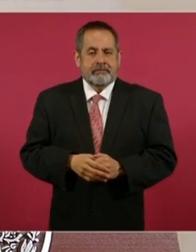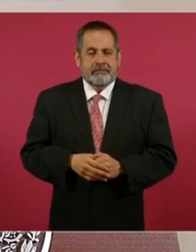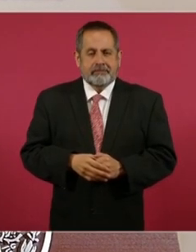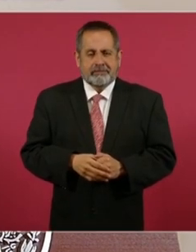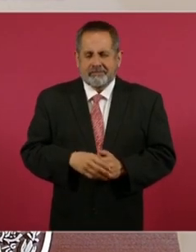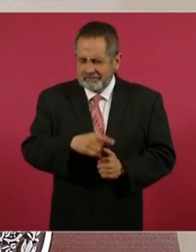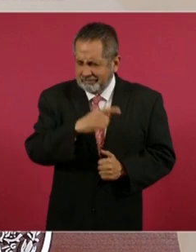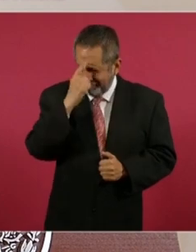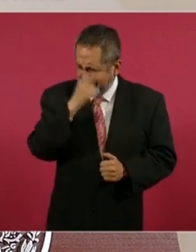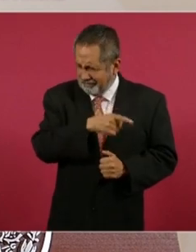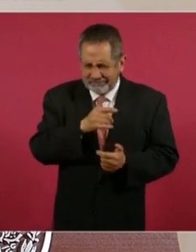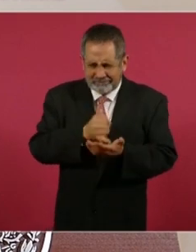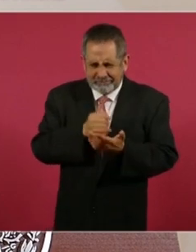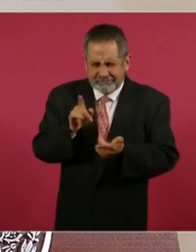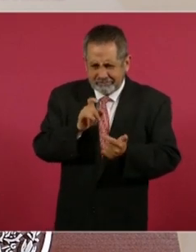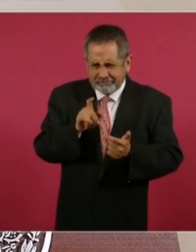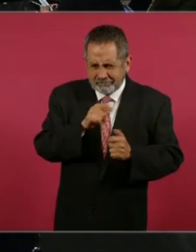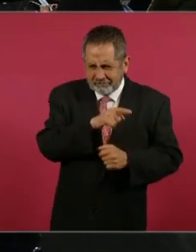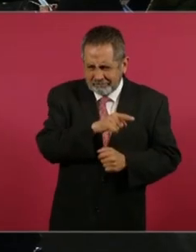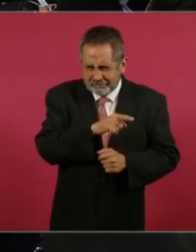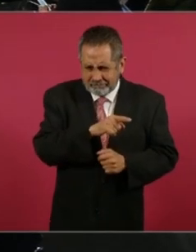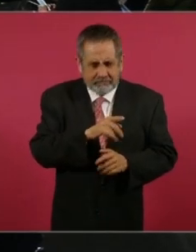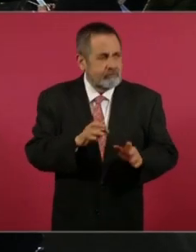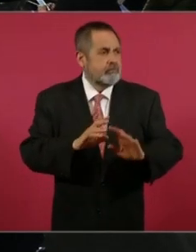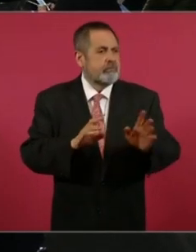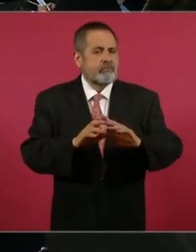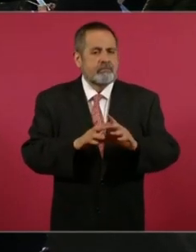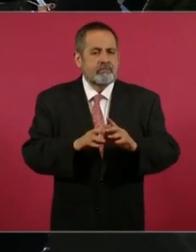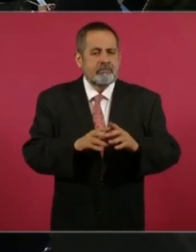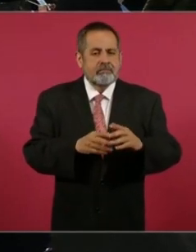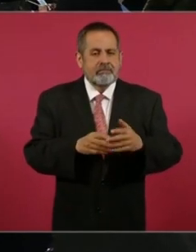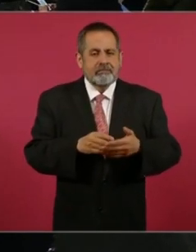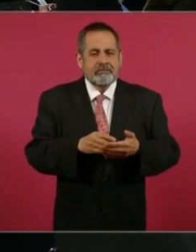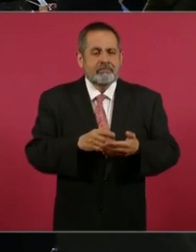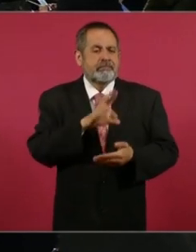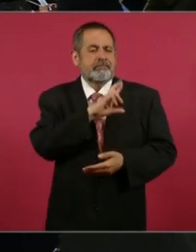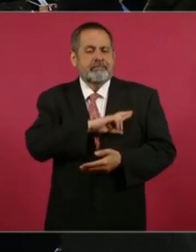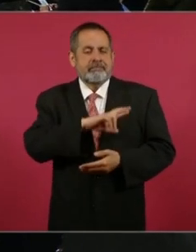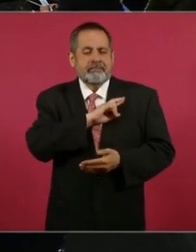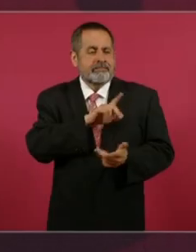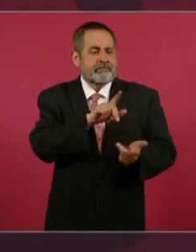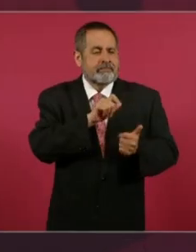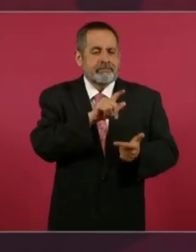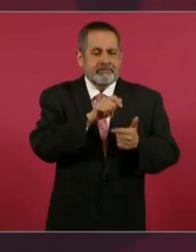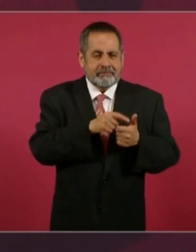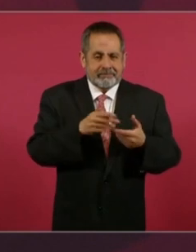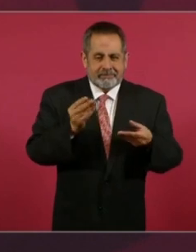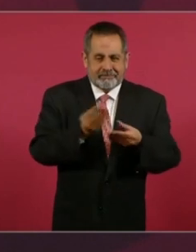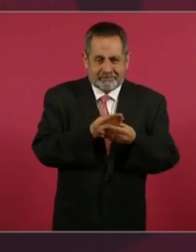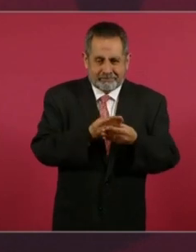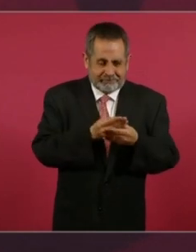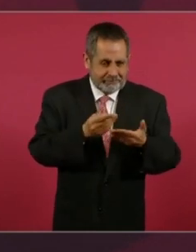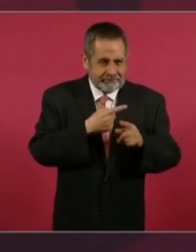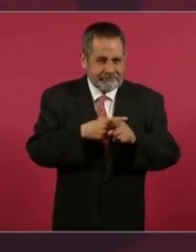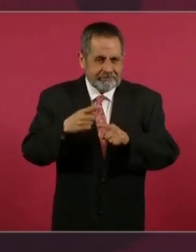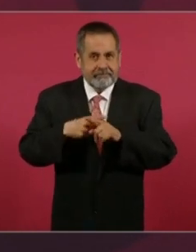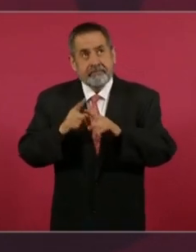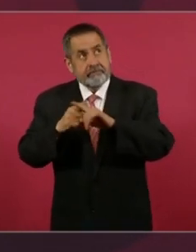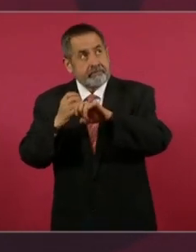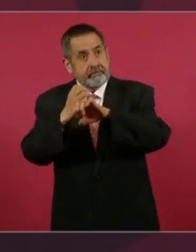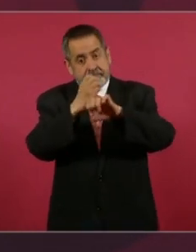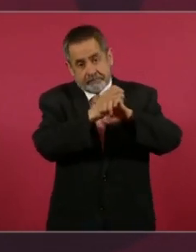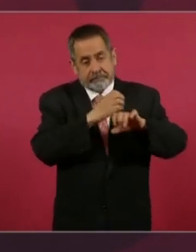sí, de recaudación, ¿no? No, de receptoría de rentas, así se llama en los